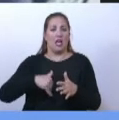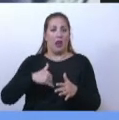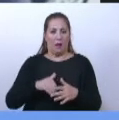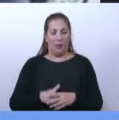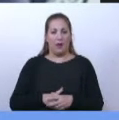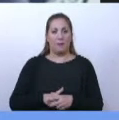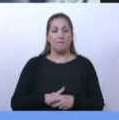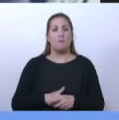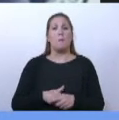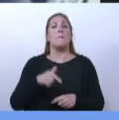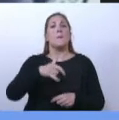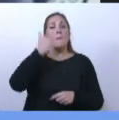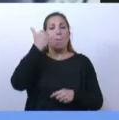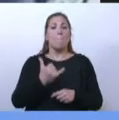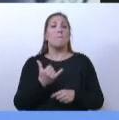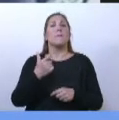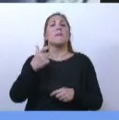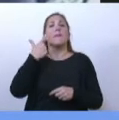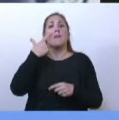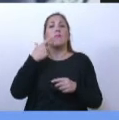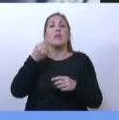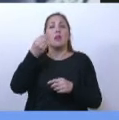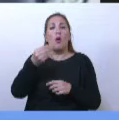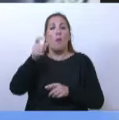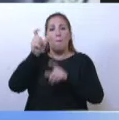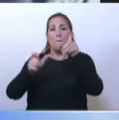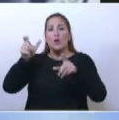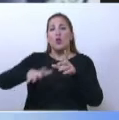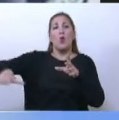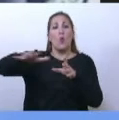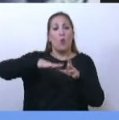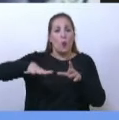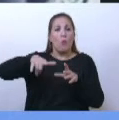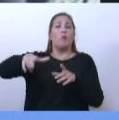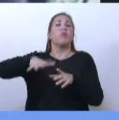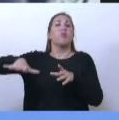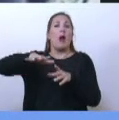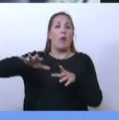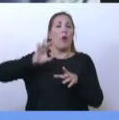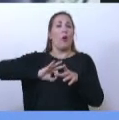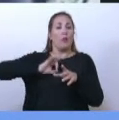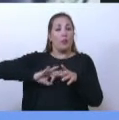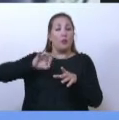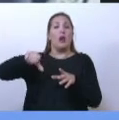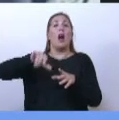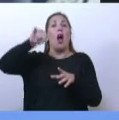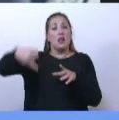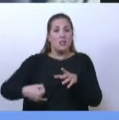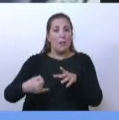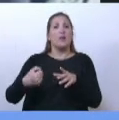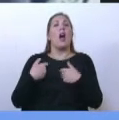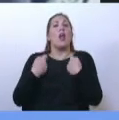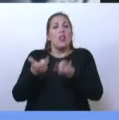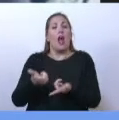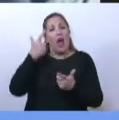la identificación de miembros de una comunidad de pueblos originarios y recibir la capacitación